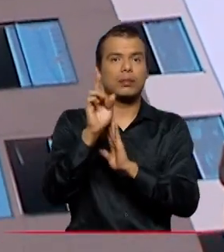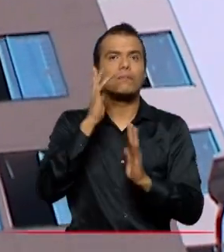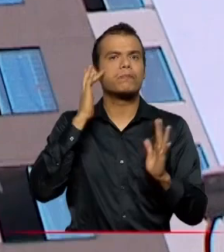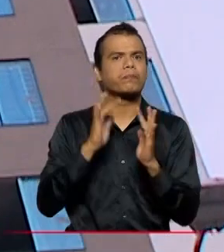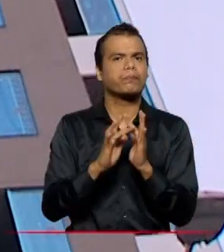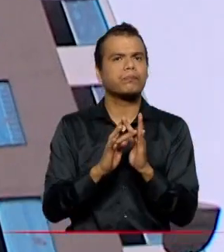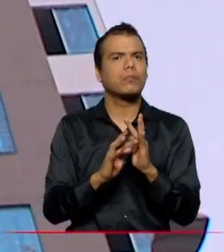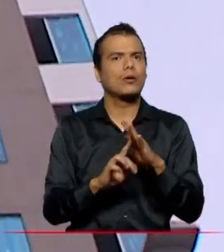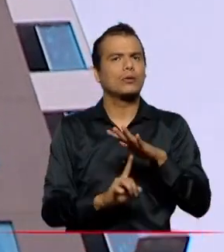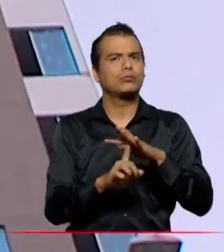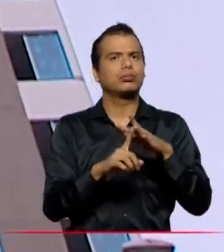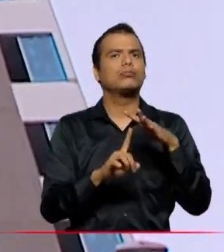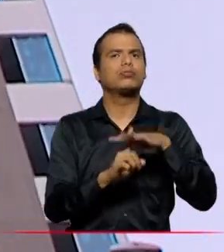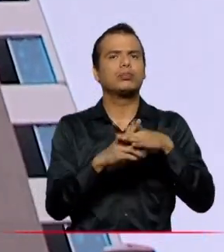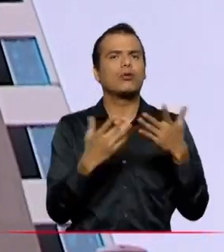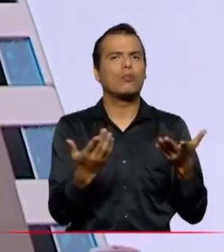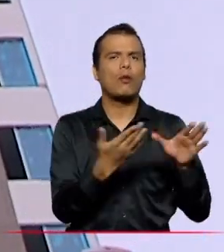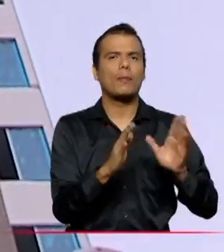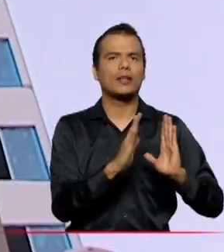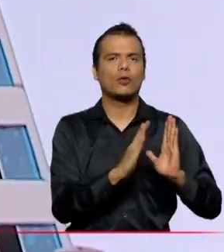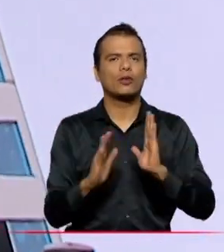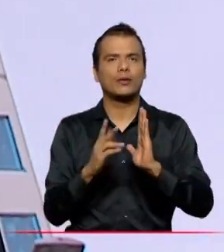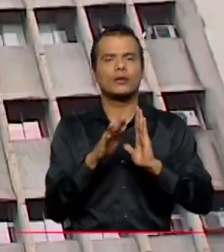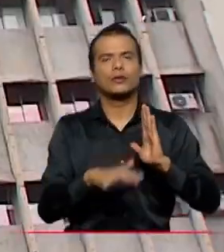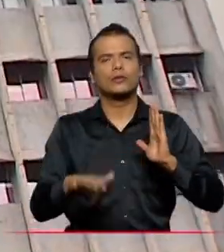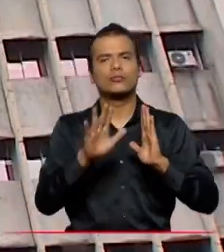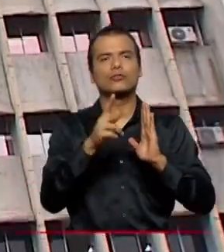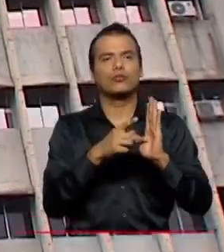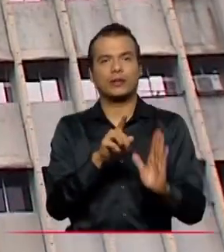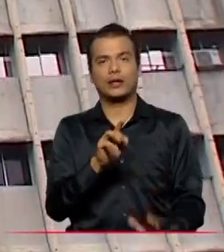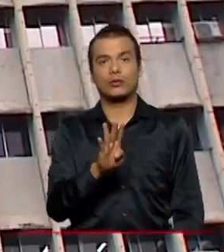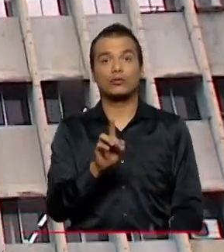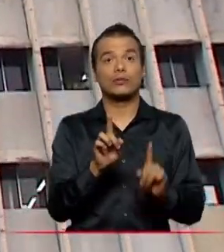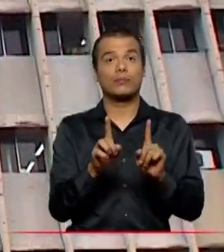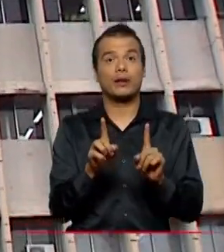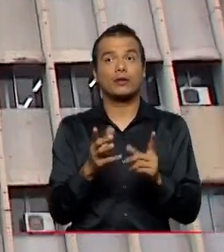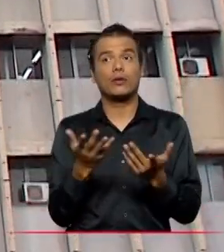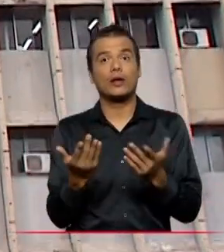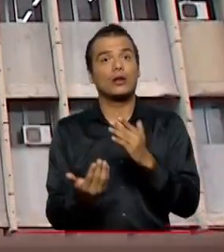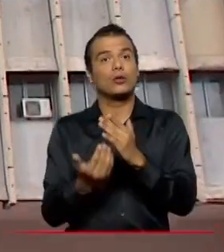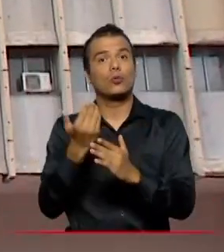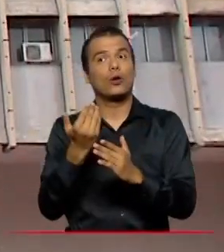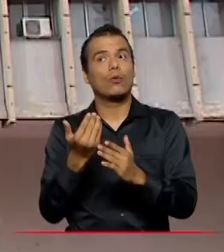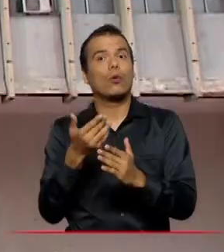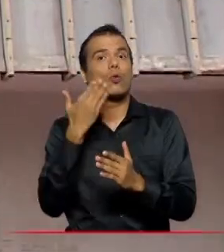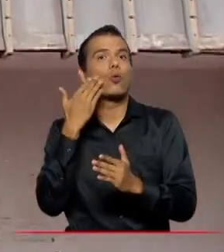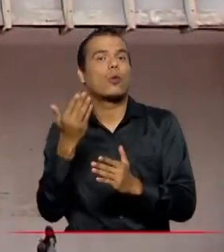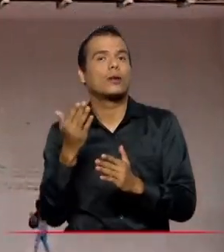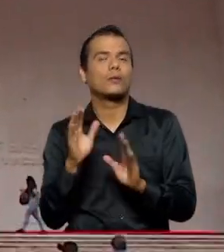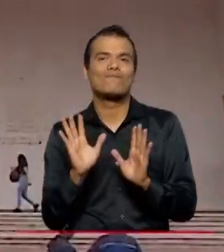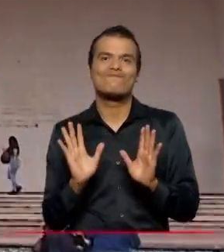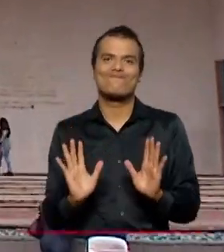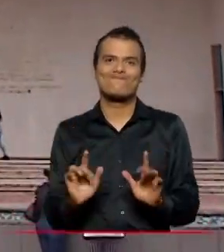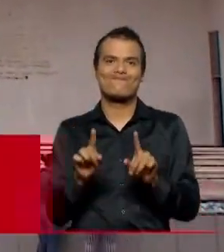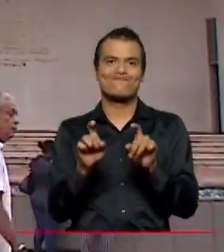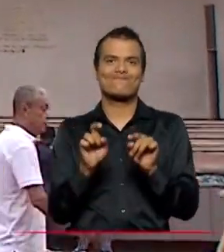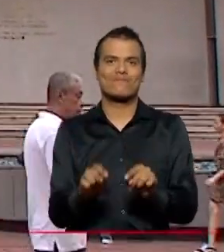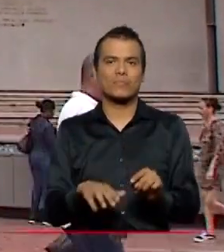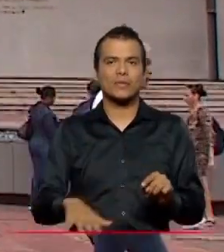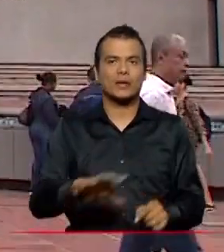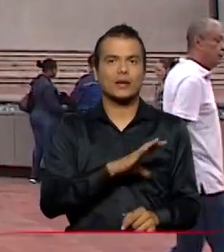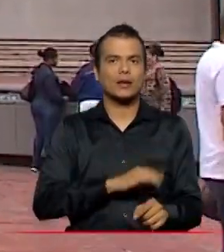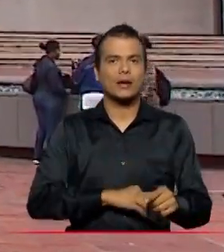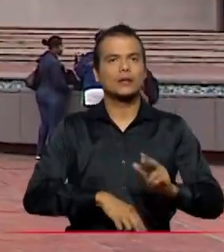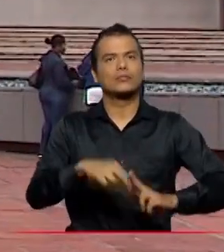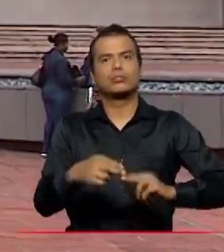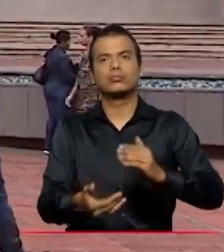del 2014. La expectativa ahora es cuánto podría retrasarse el plan de desarrollo de la alcaldía, la expansión de la urbe y la